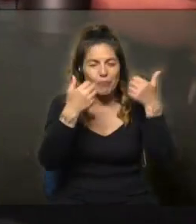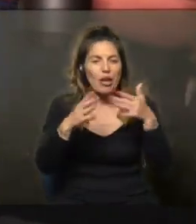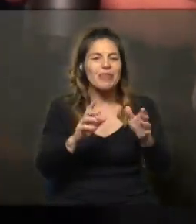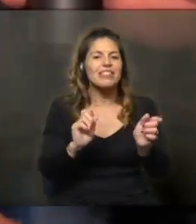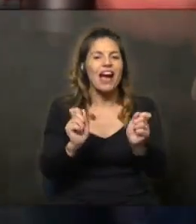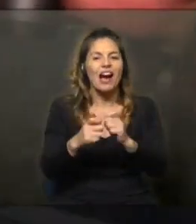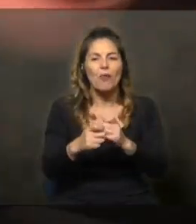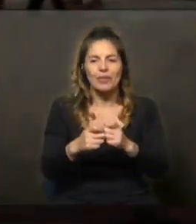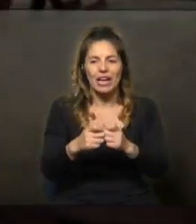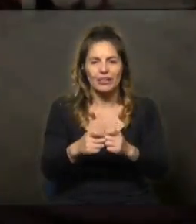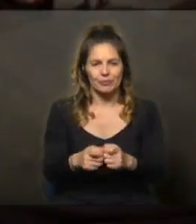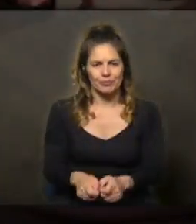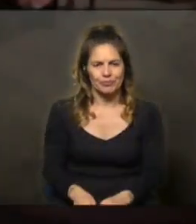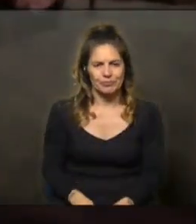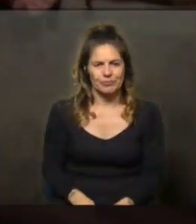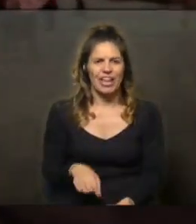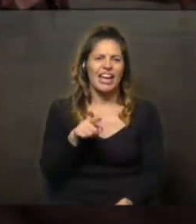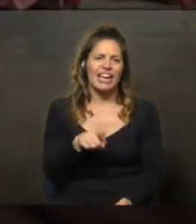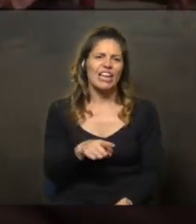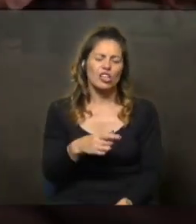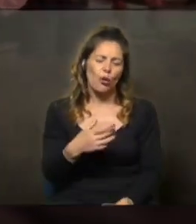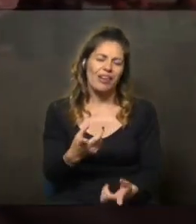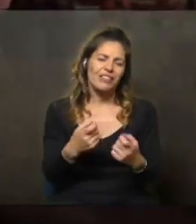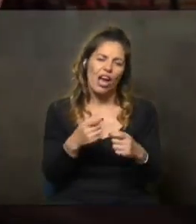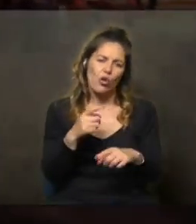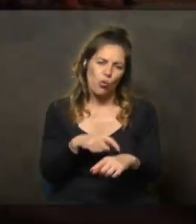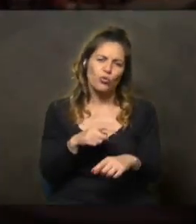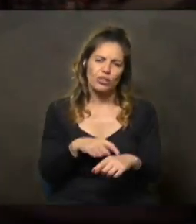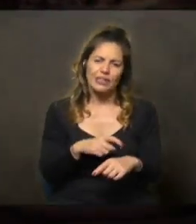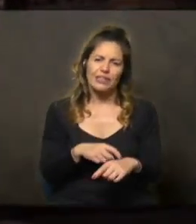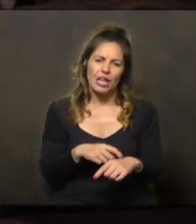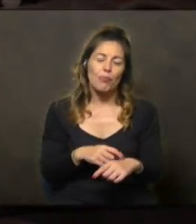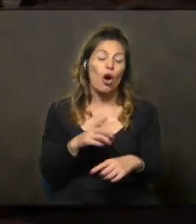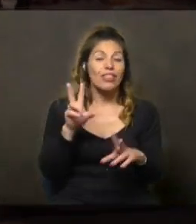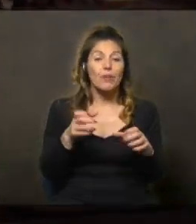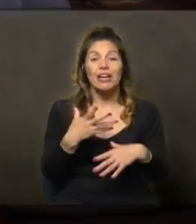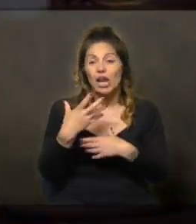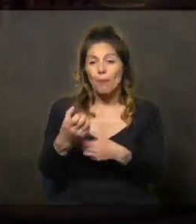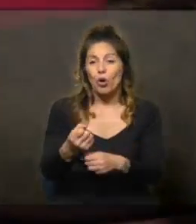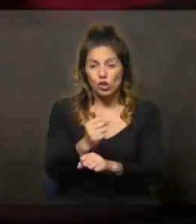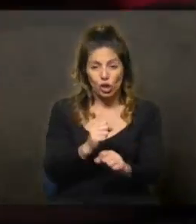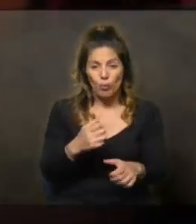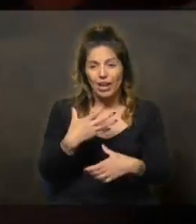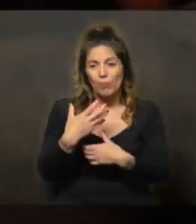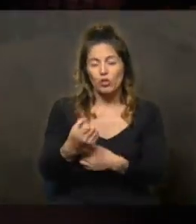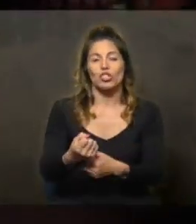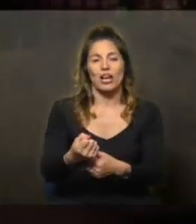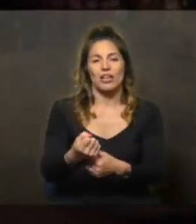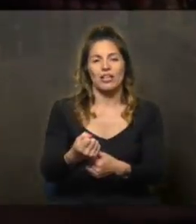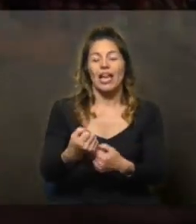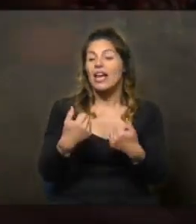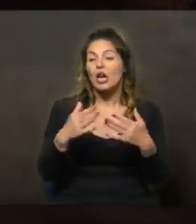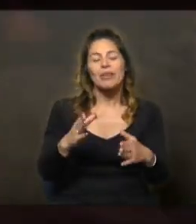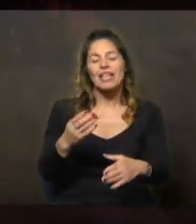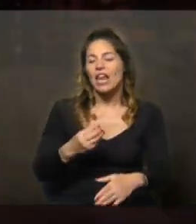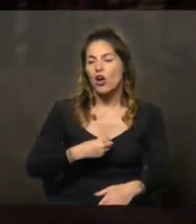caminar las cosas según tú crees no esto yo creo que va a llevar mucho tiempo el tema es que haya apoyo que lo puedan apoyar y Bueno hay que empezar a